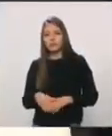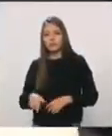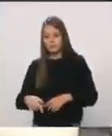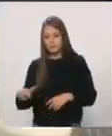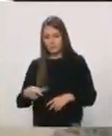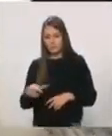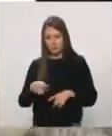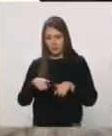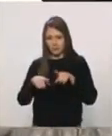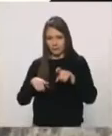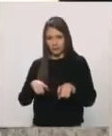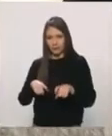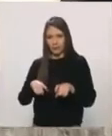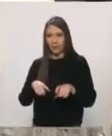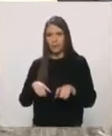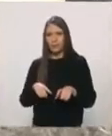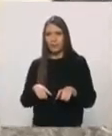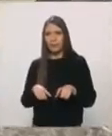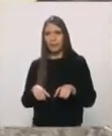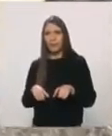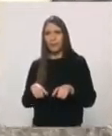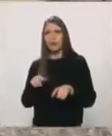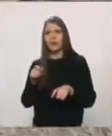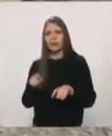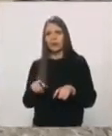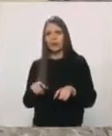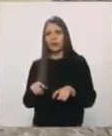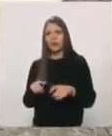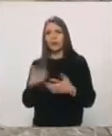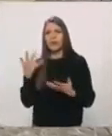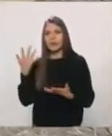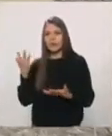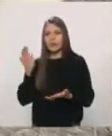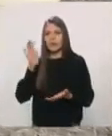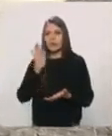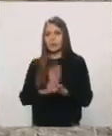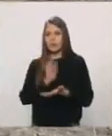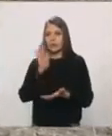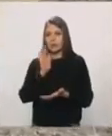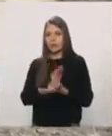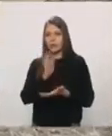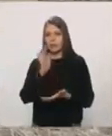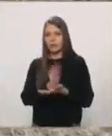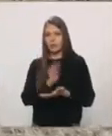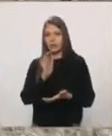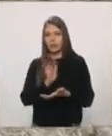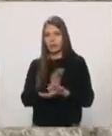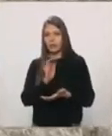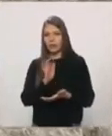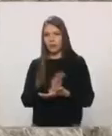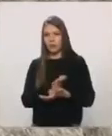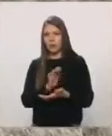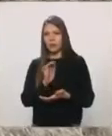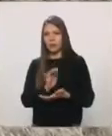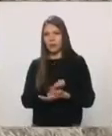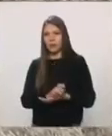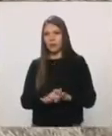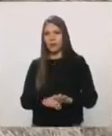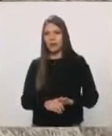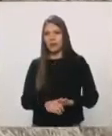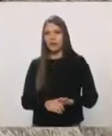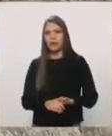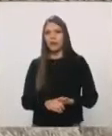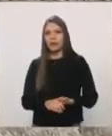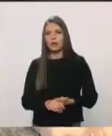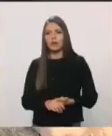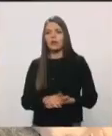bien, exactamente. Y yo voy a dar 5 palmadas, sin miedo, palmadas. Exacto, Así, exacto. ok. En forma de